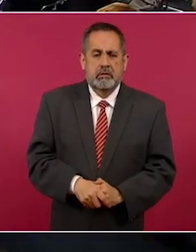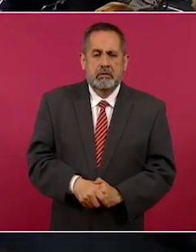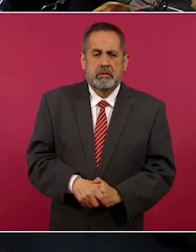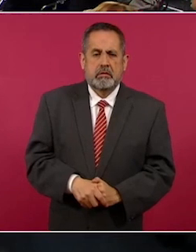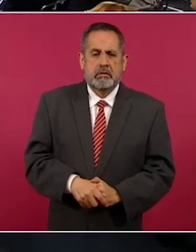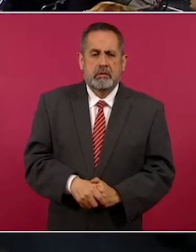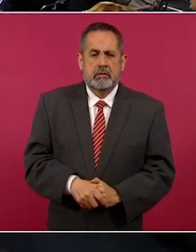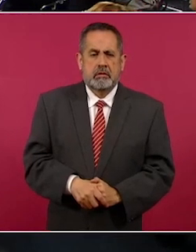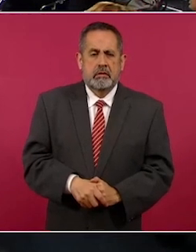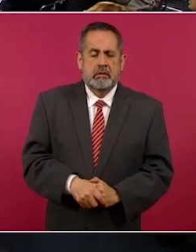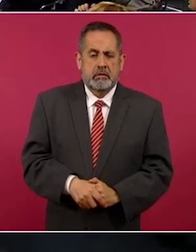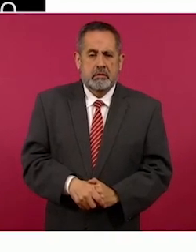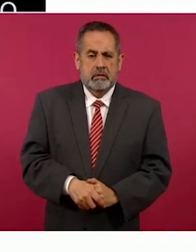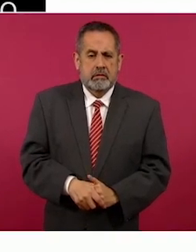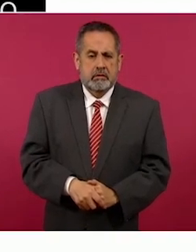Aquí está.